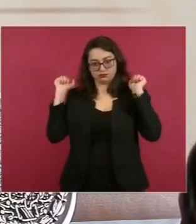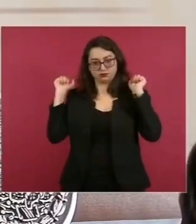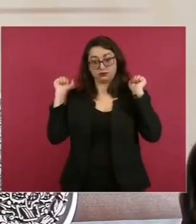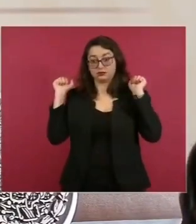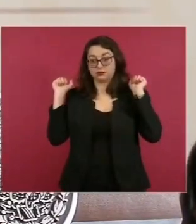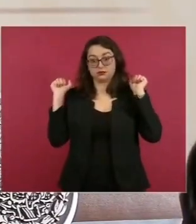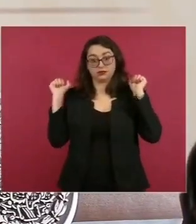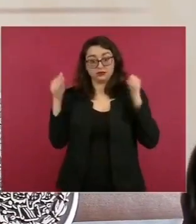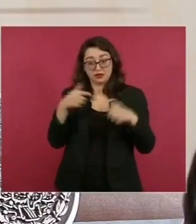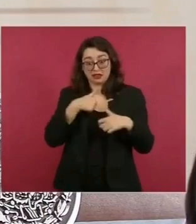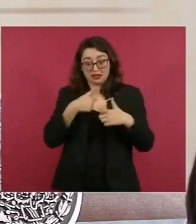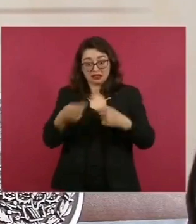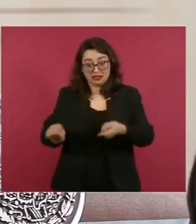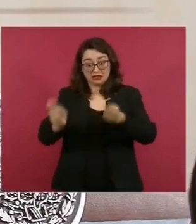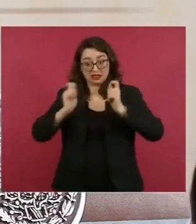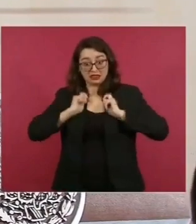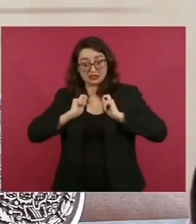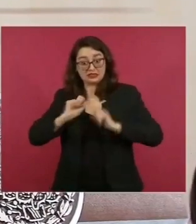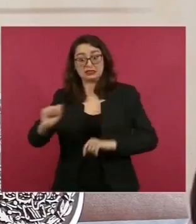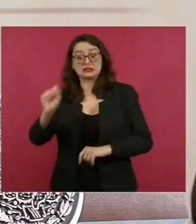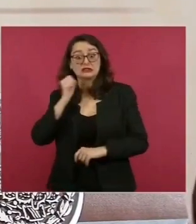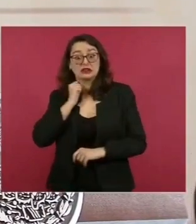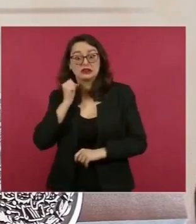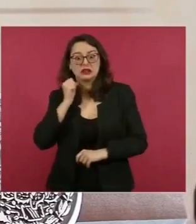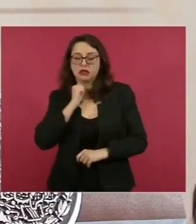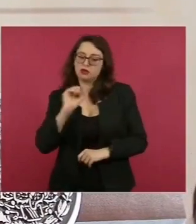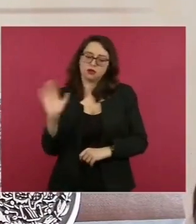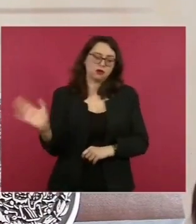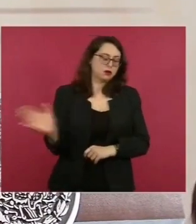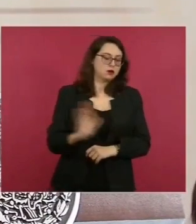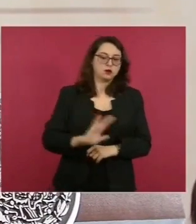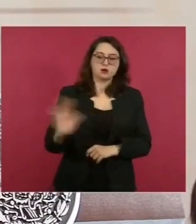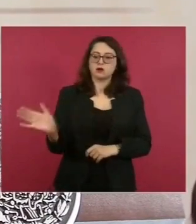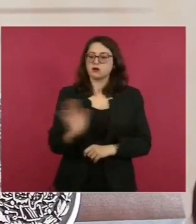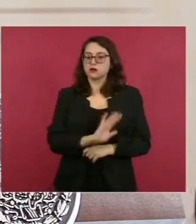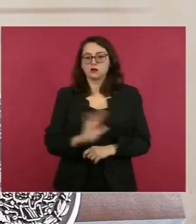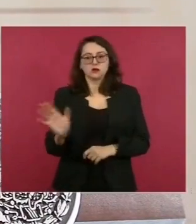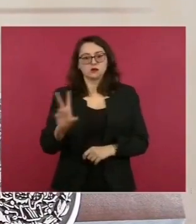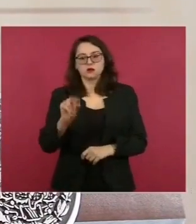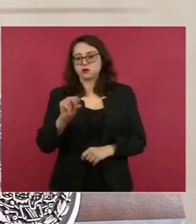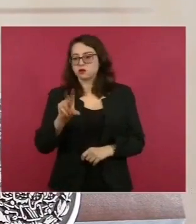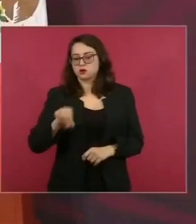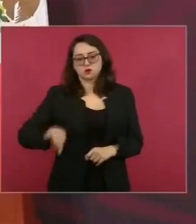a mí que no me metan en eso. Yo